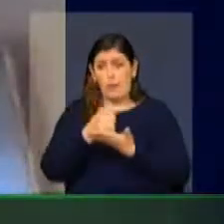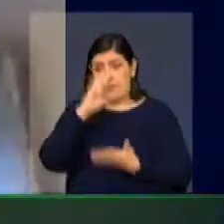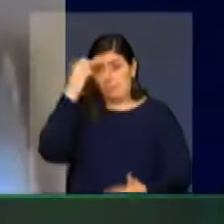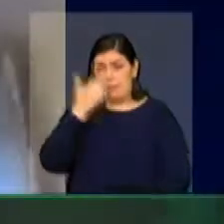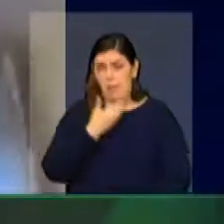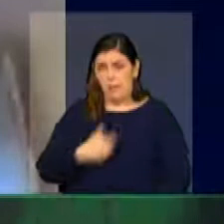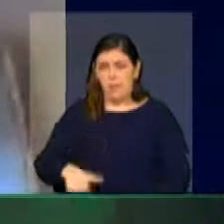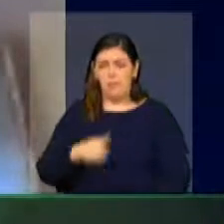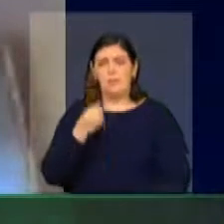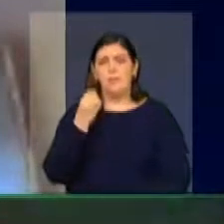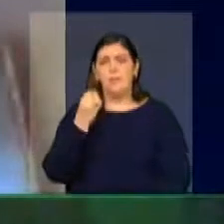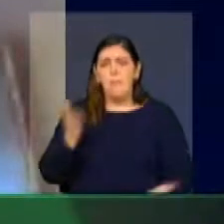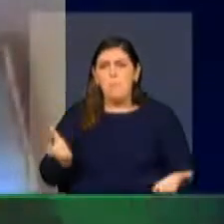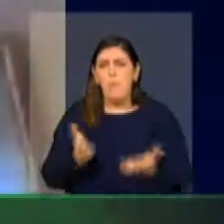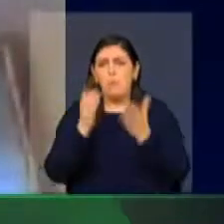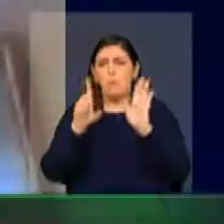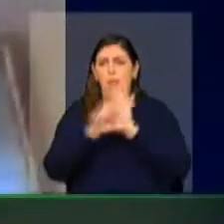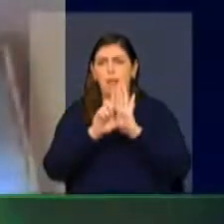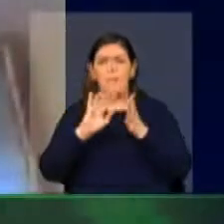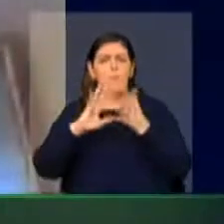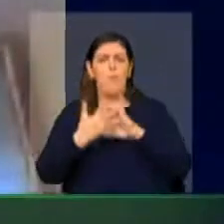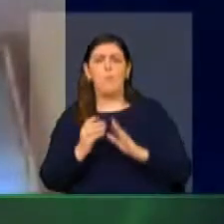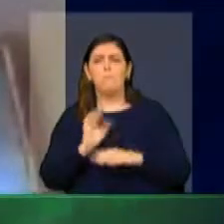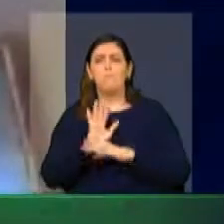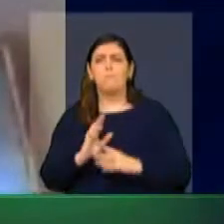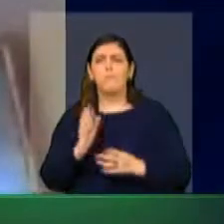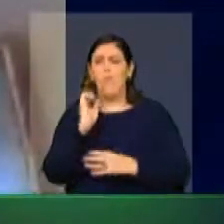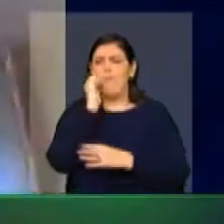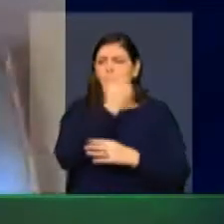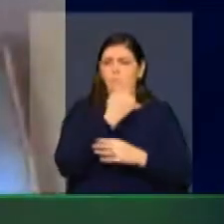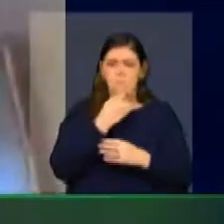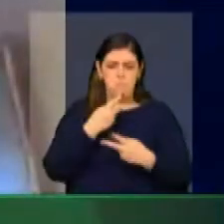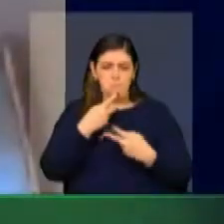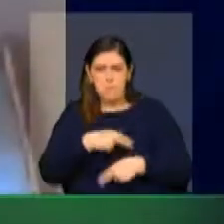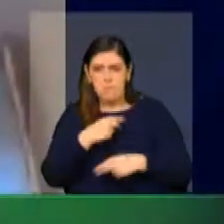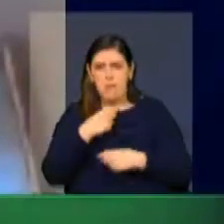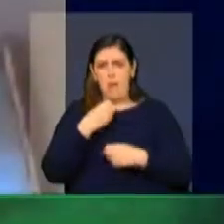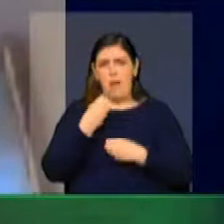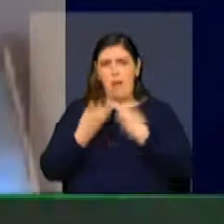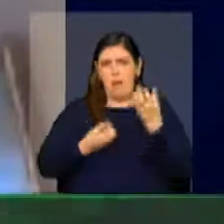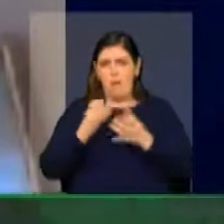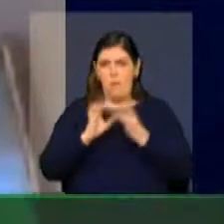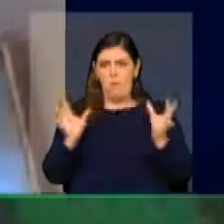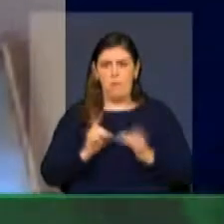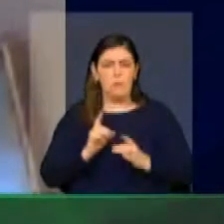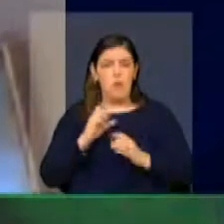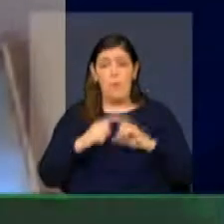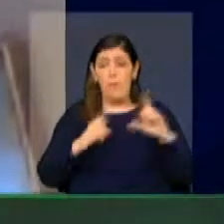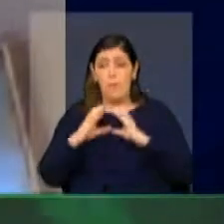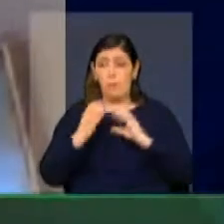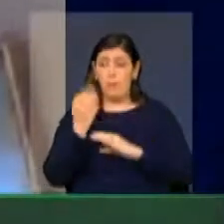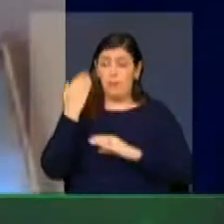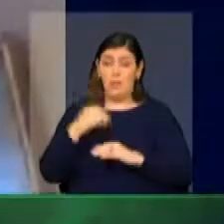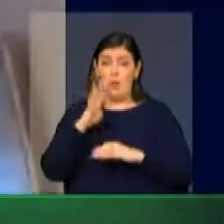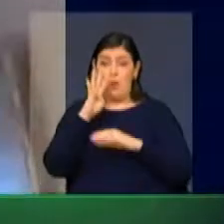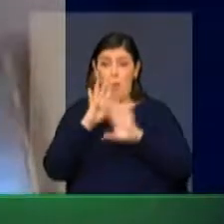la cabeza. Siguen impulsando leyes para imponer un bozal a los medios de comunicación. En el último año se registraron 49 casos de amenaza